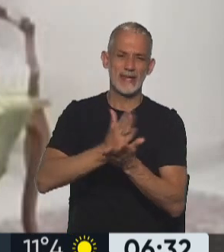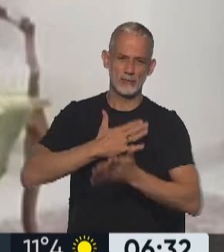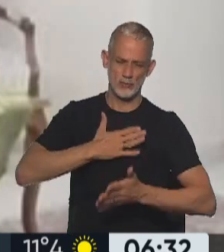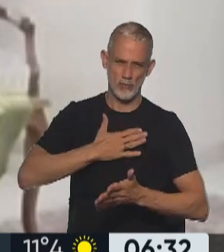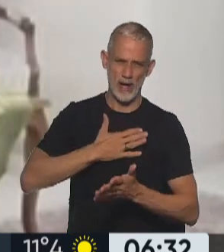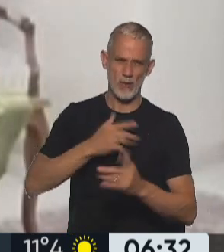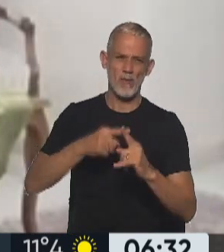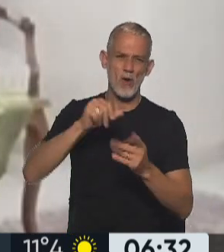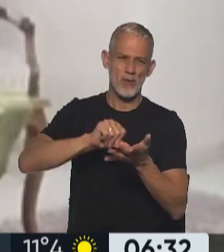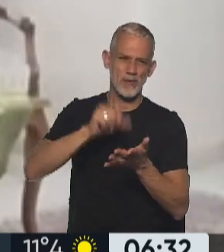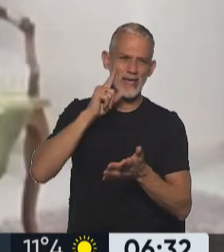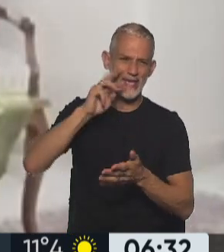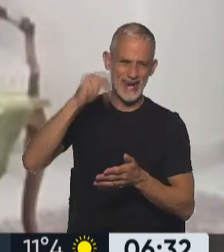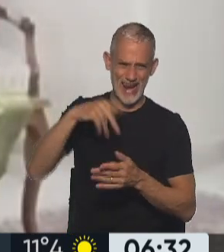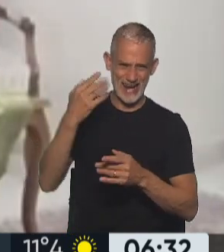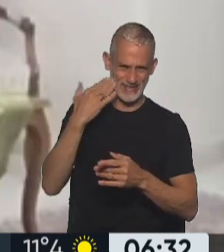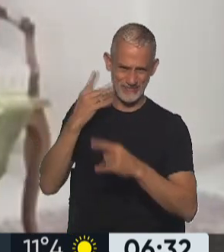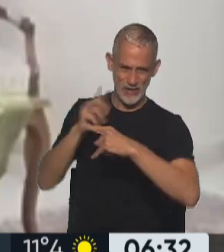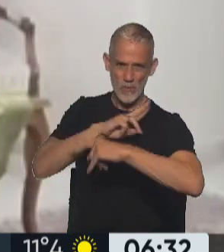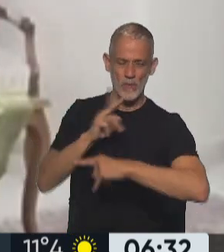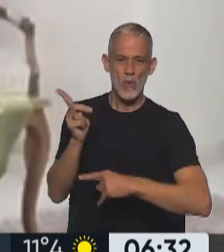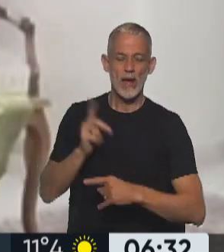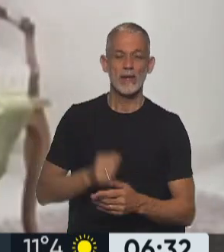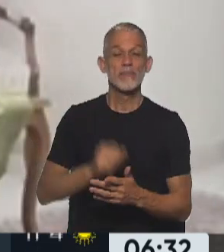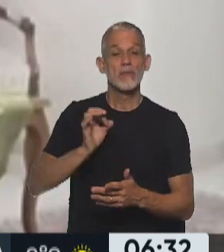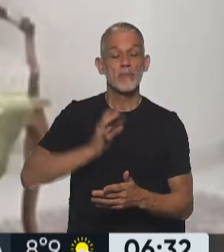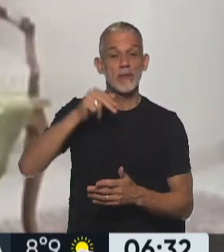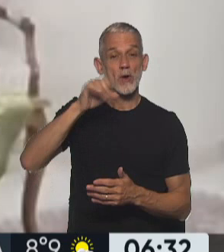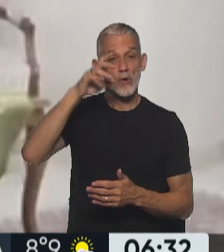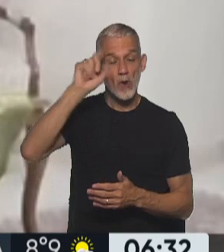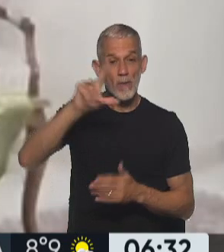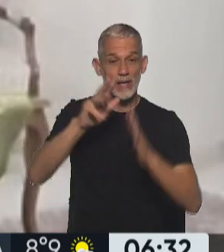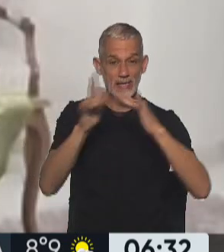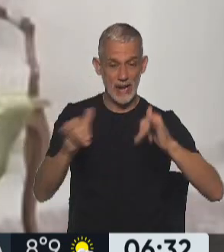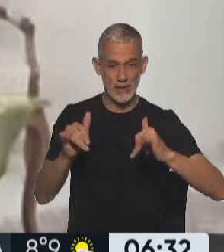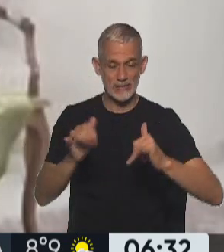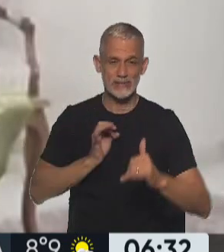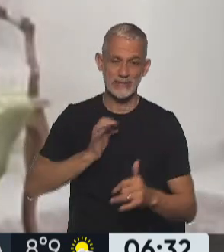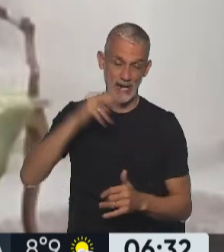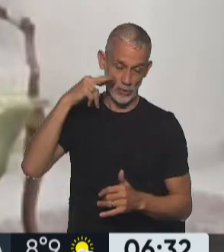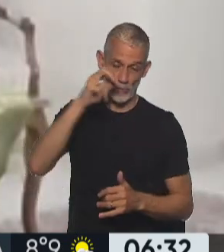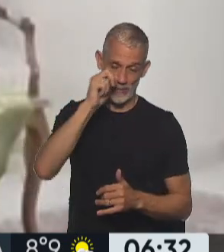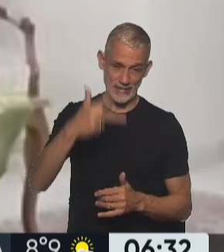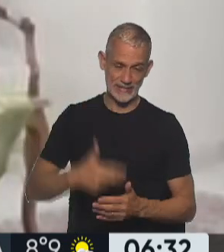está el rostro de esta mujer, Premio Nobel de la Paz 2023.